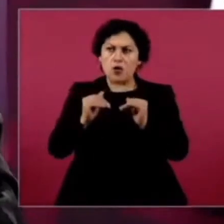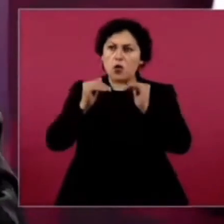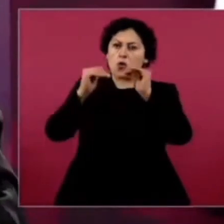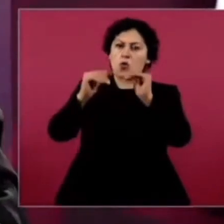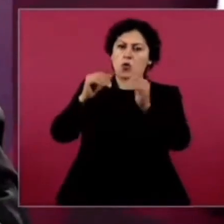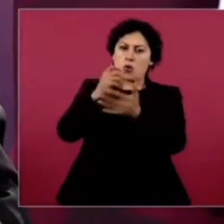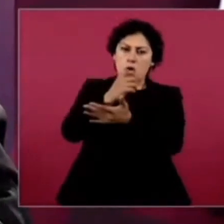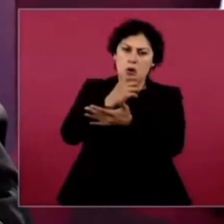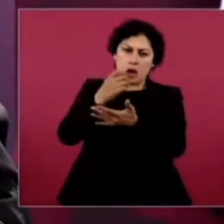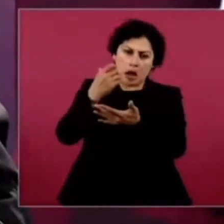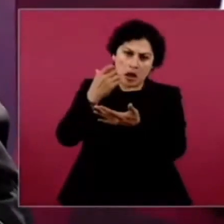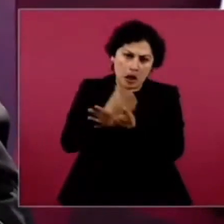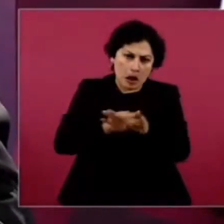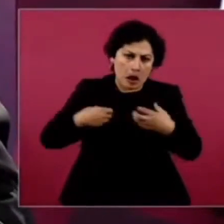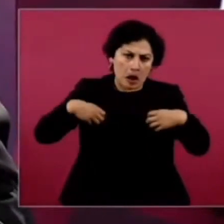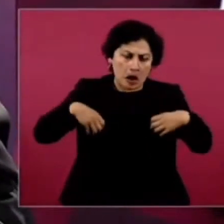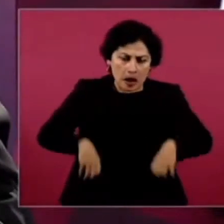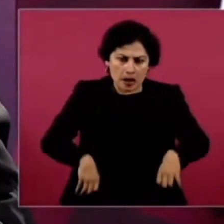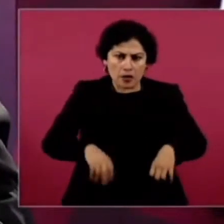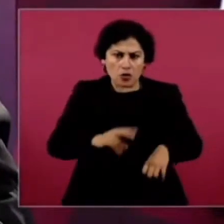organizada.